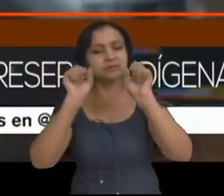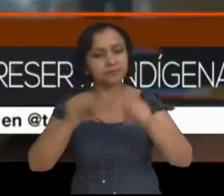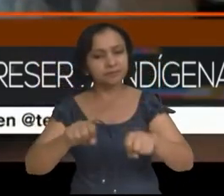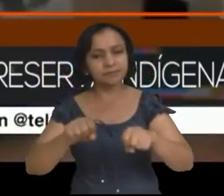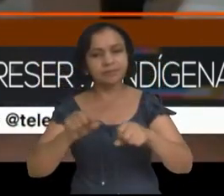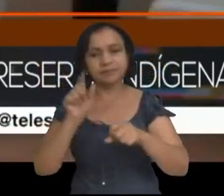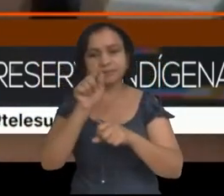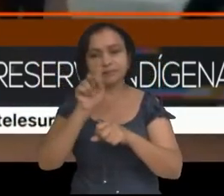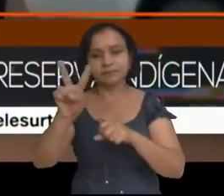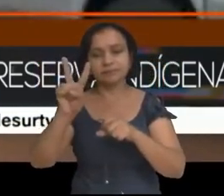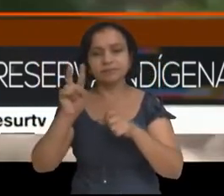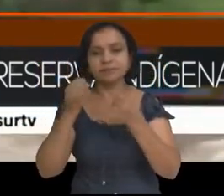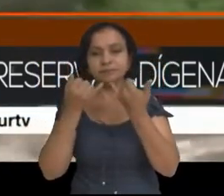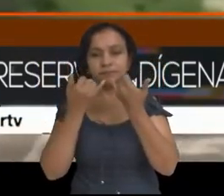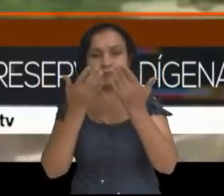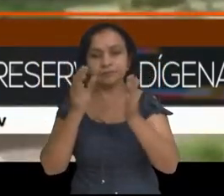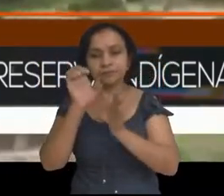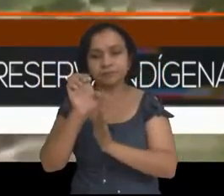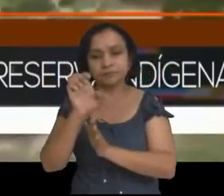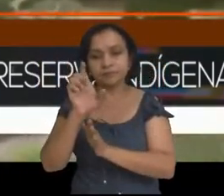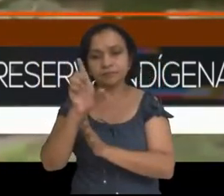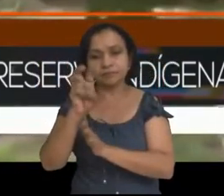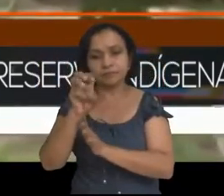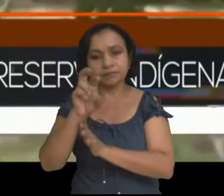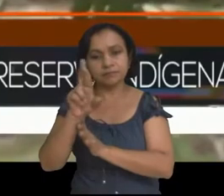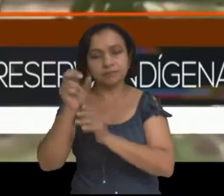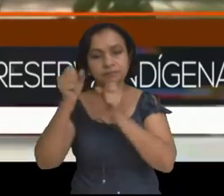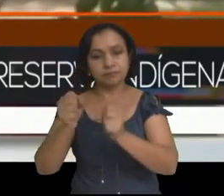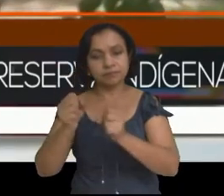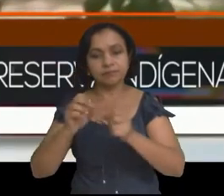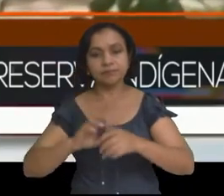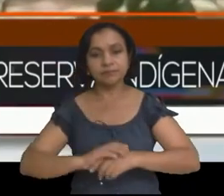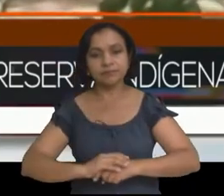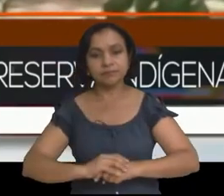el canal parlamentario les informó Elmer Marcia.